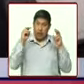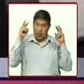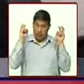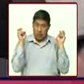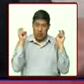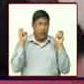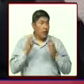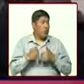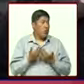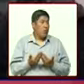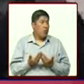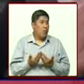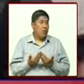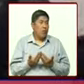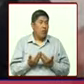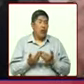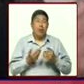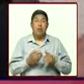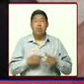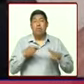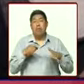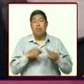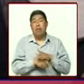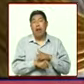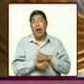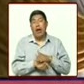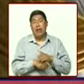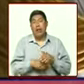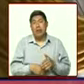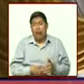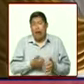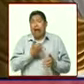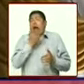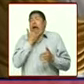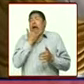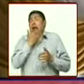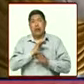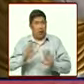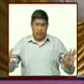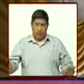causa, como un homicidio culposo.